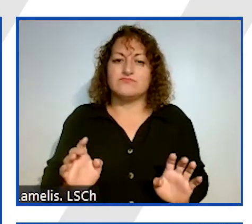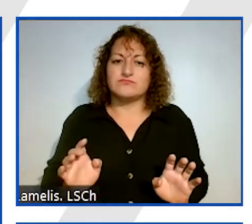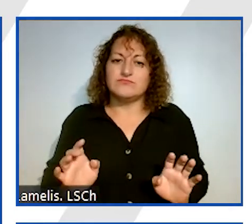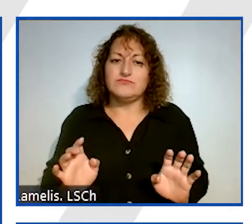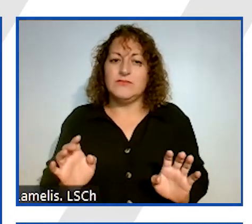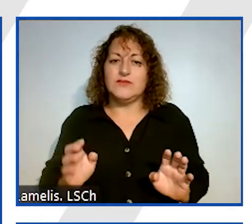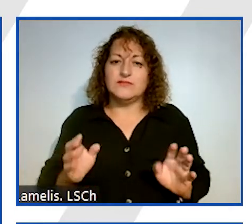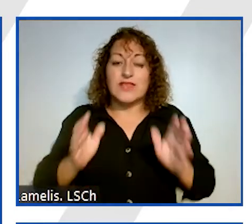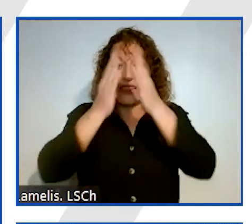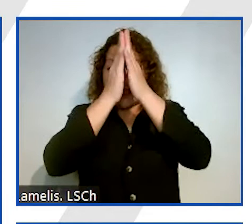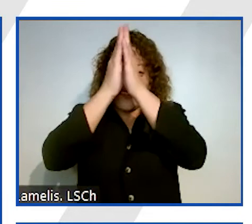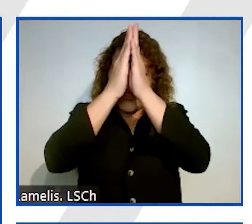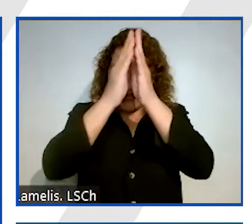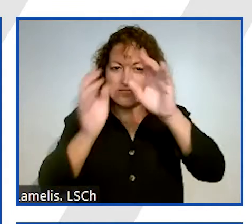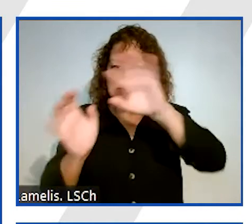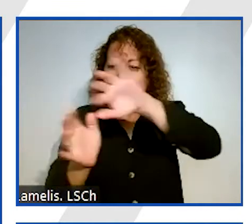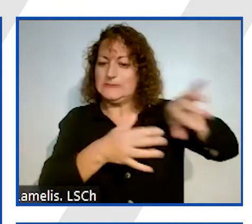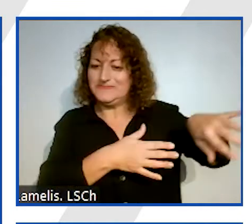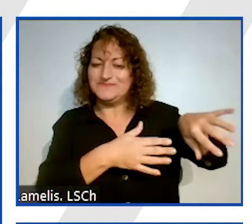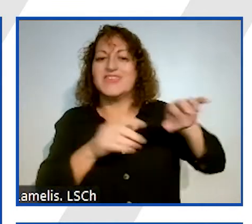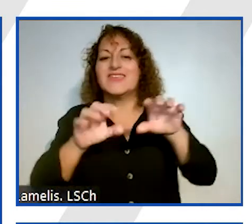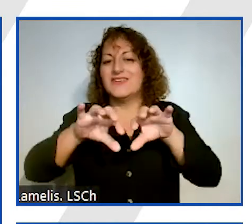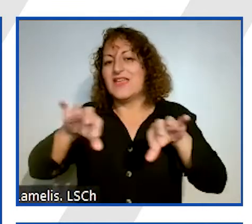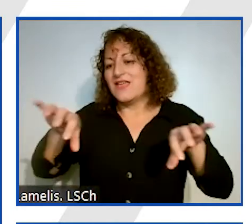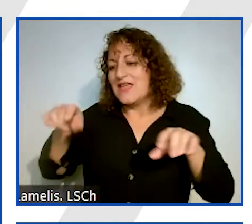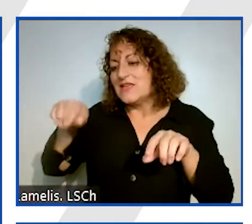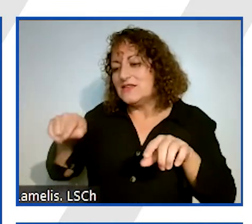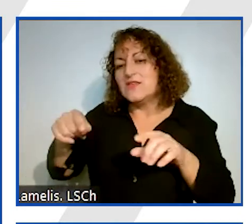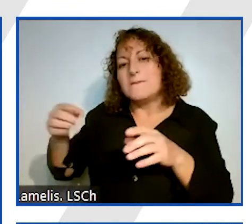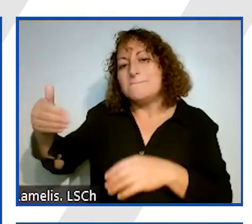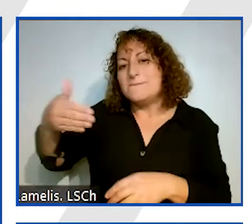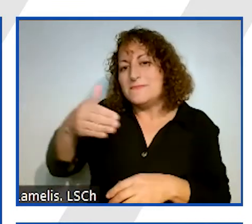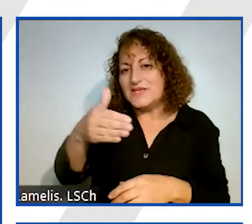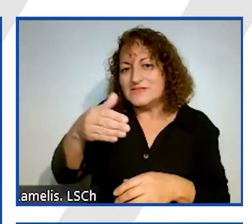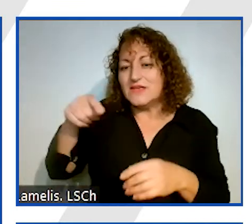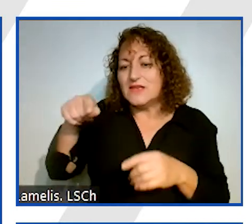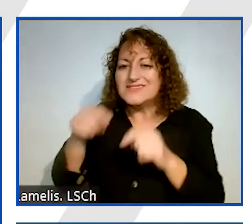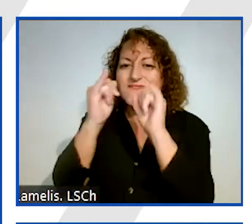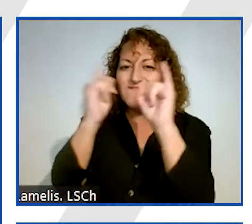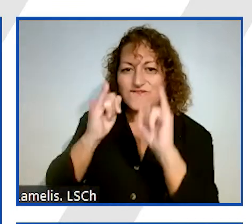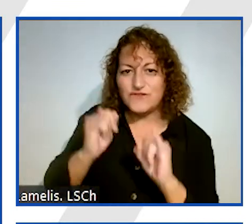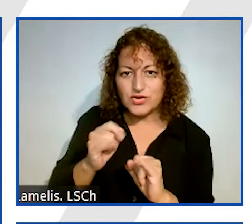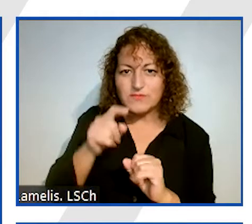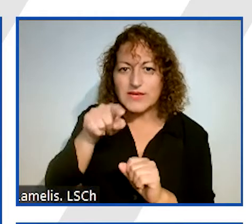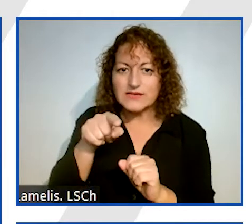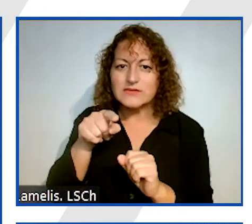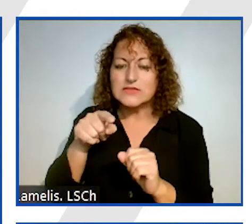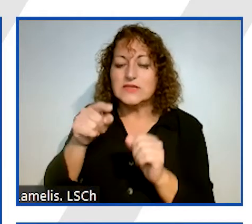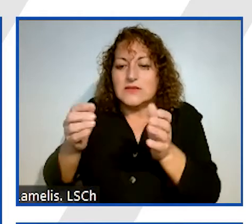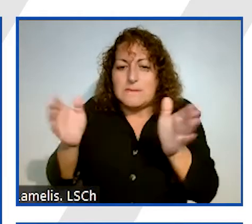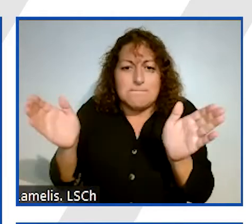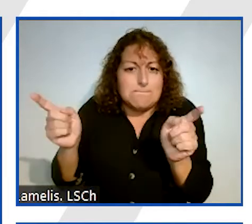tiburón, la mayoría de las especies están concentradas en este tipo de formas, ¿ya? Son animales de